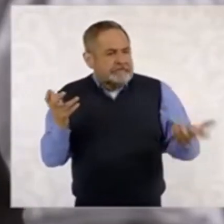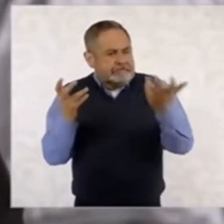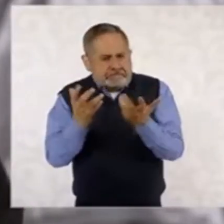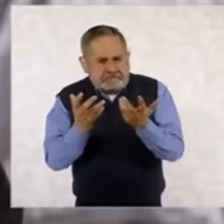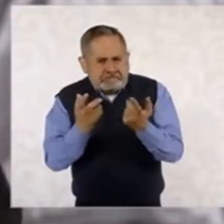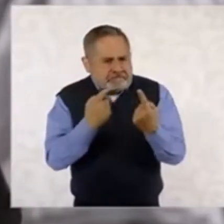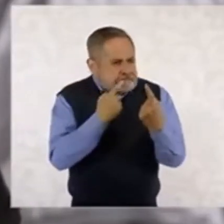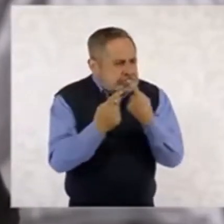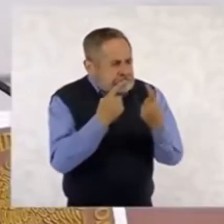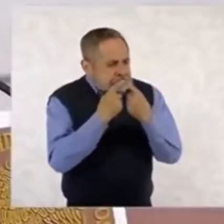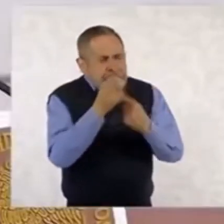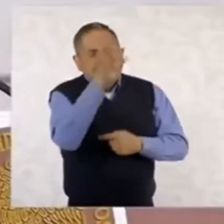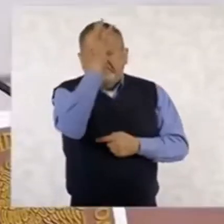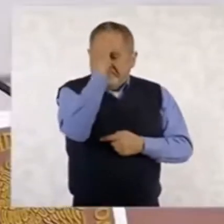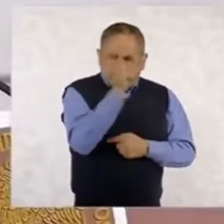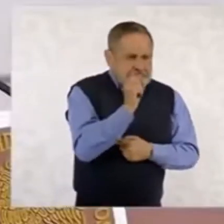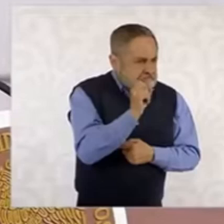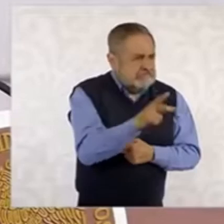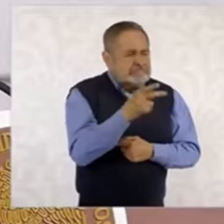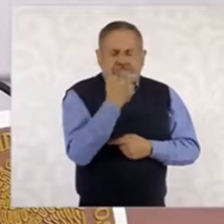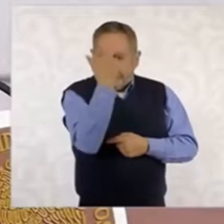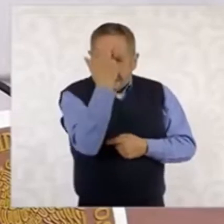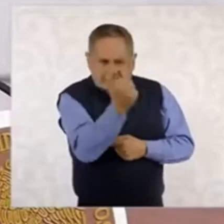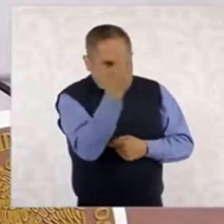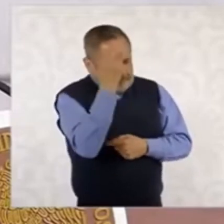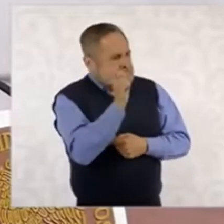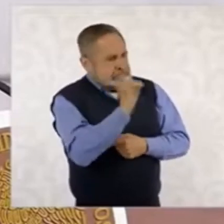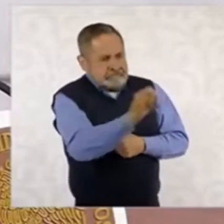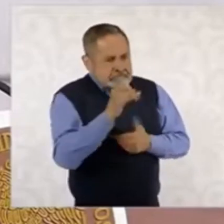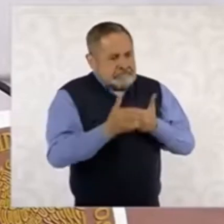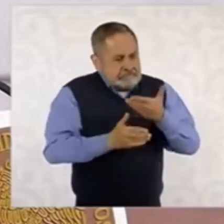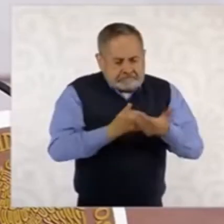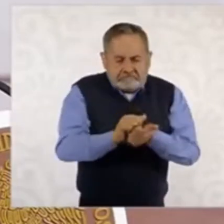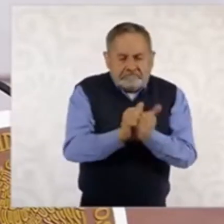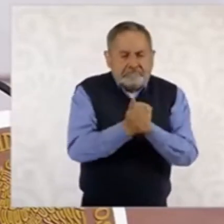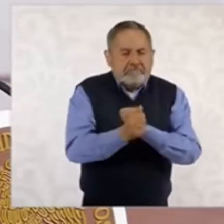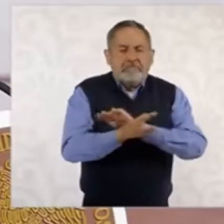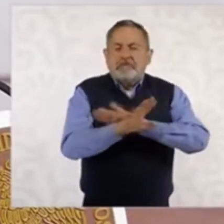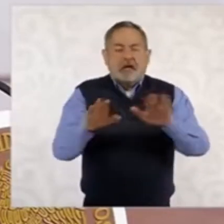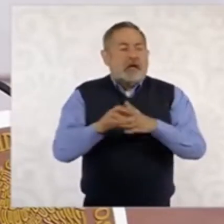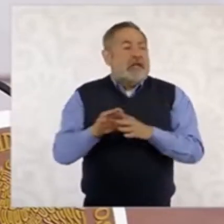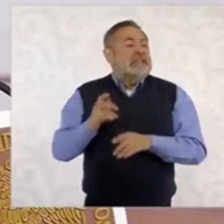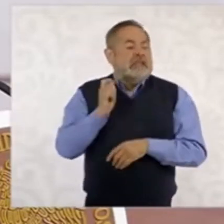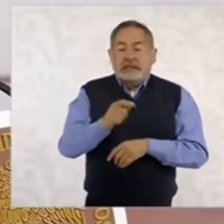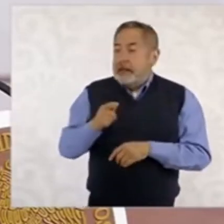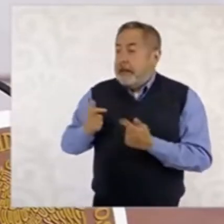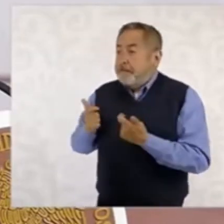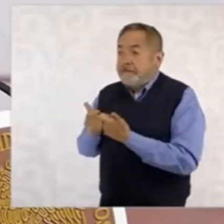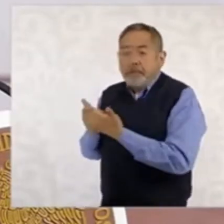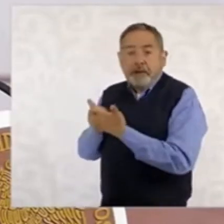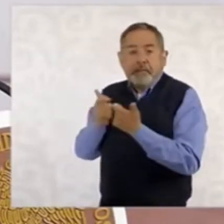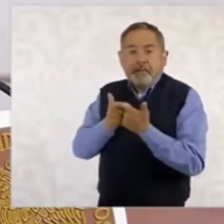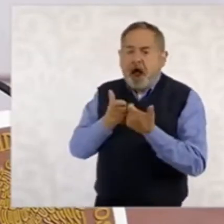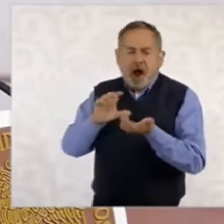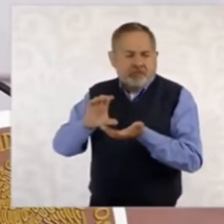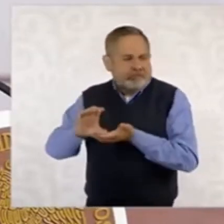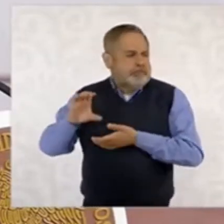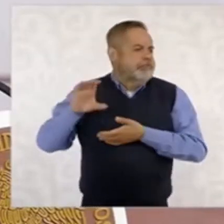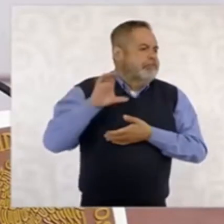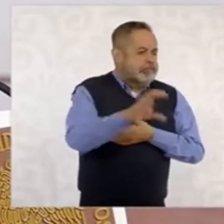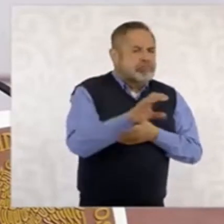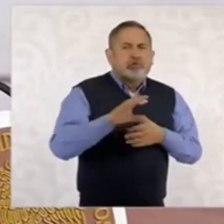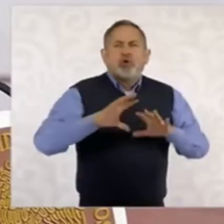el propósito de concretar los avances que hoy se anuncian, se logró un fondo de recursos con una aportación